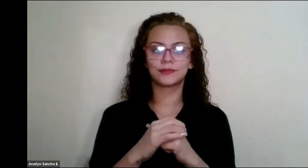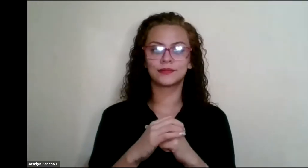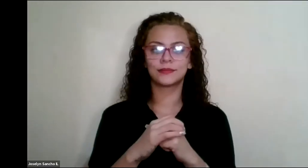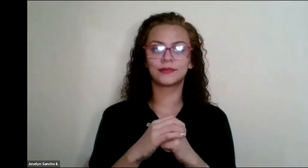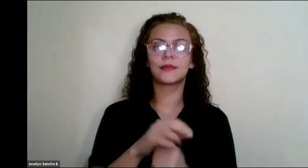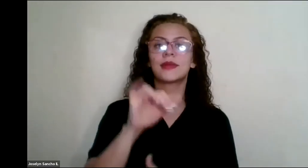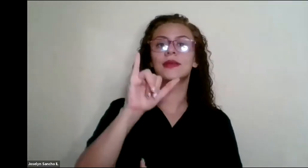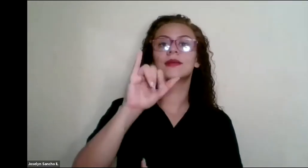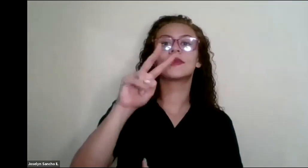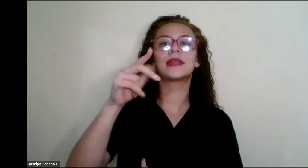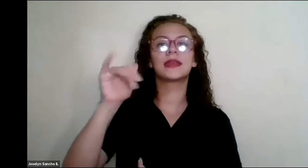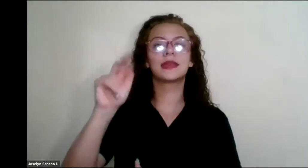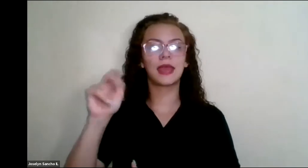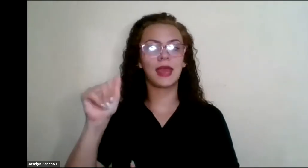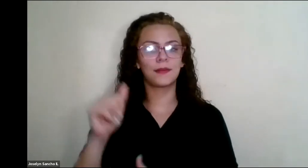Virginia Aguilar,